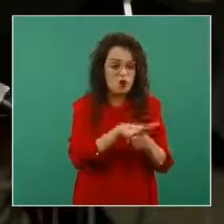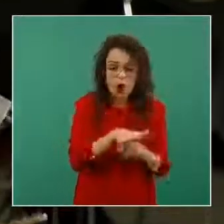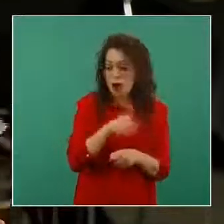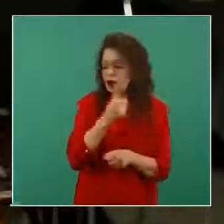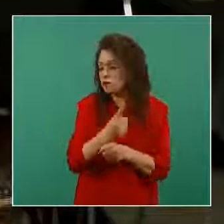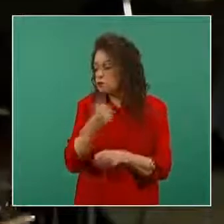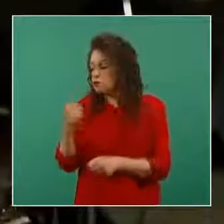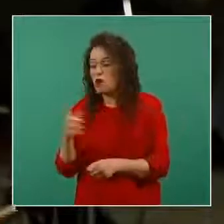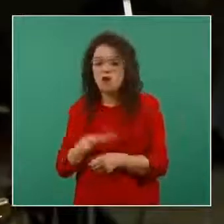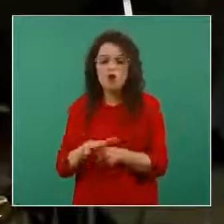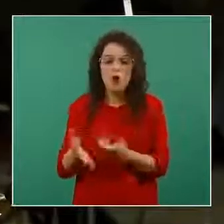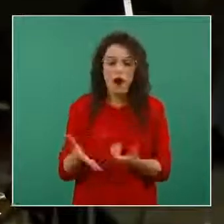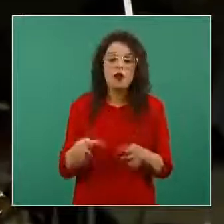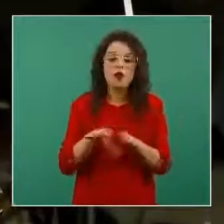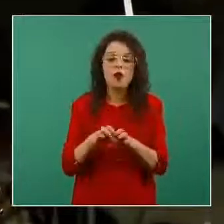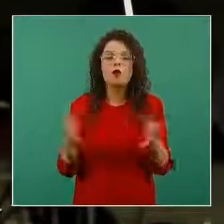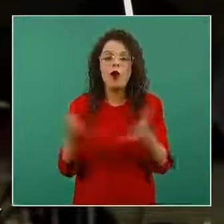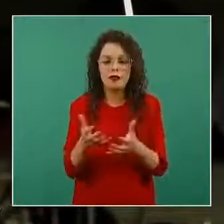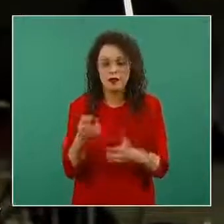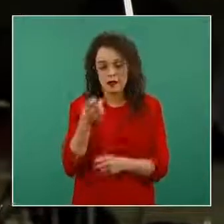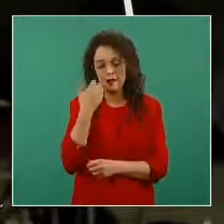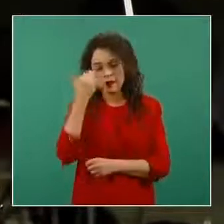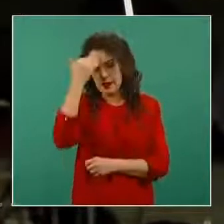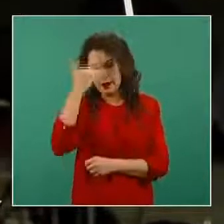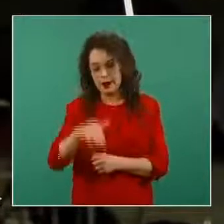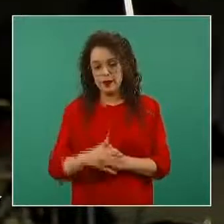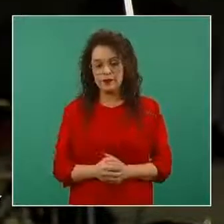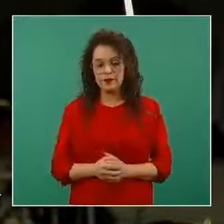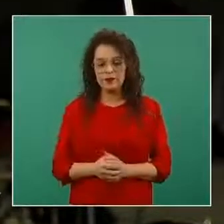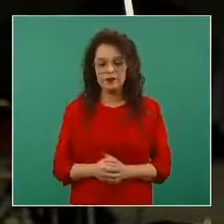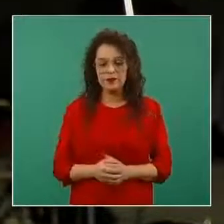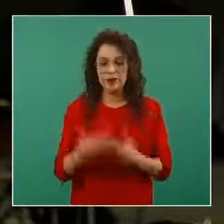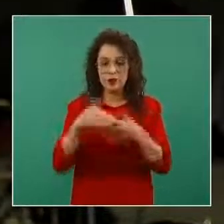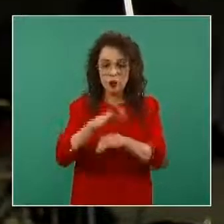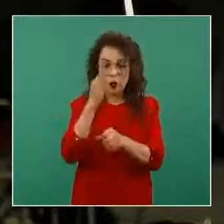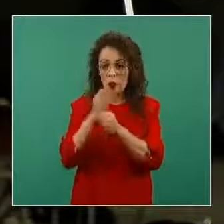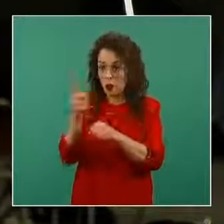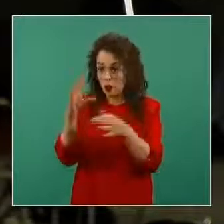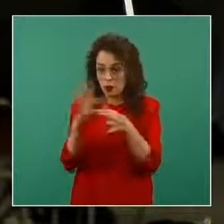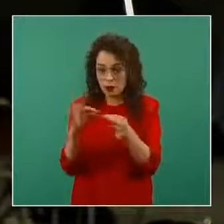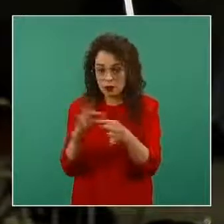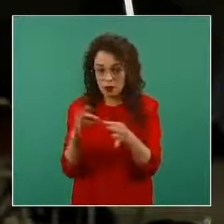dar esto. Y sobre lo que me menciona ahora, entonces,